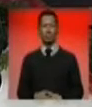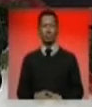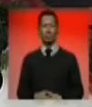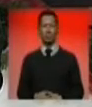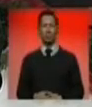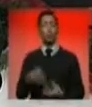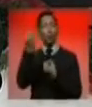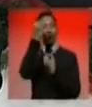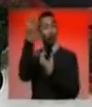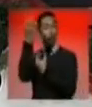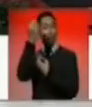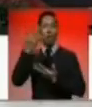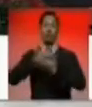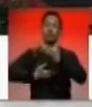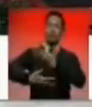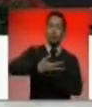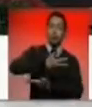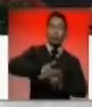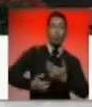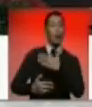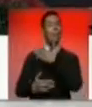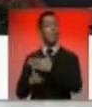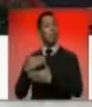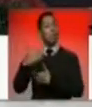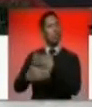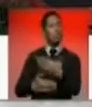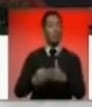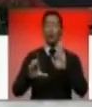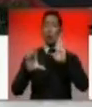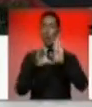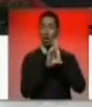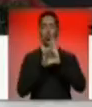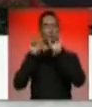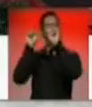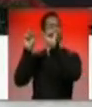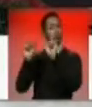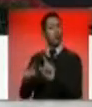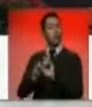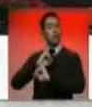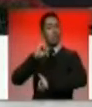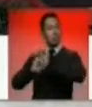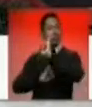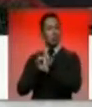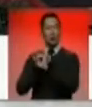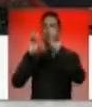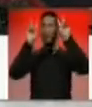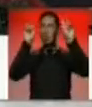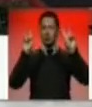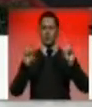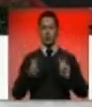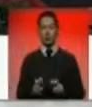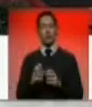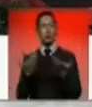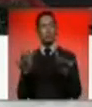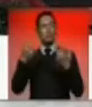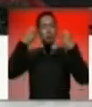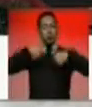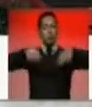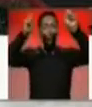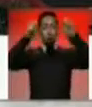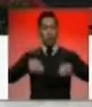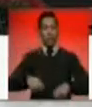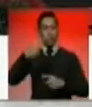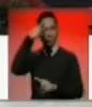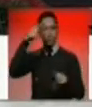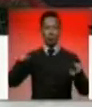Intercambios de información, de procedimientos legislativos, consultas internacionales son algunos aspectos que recoge el convenio